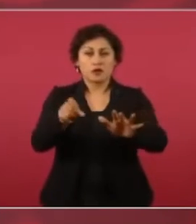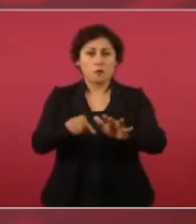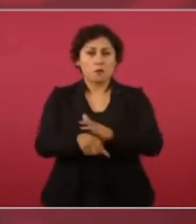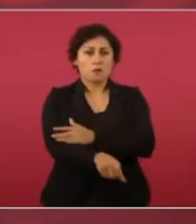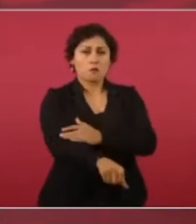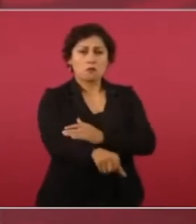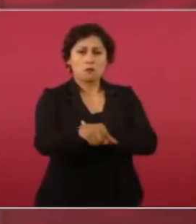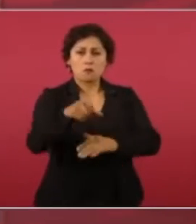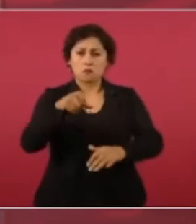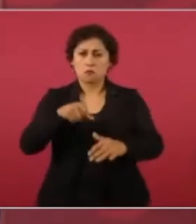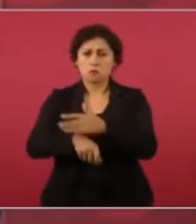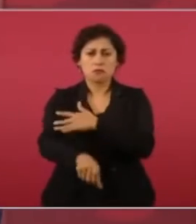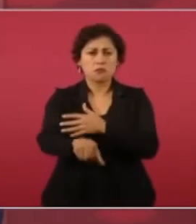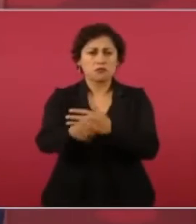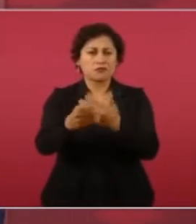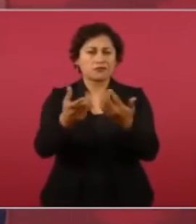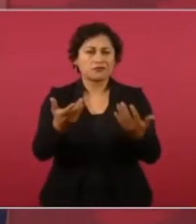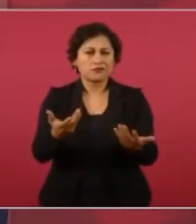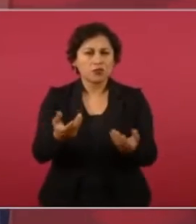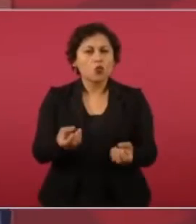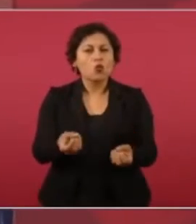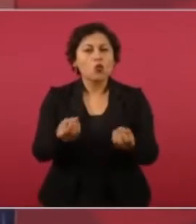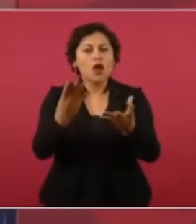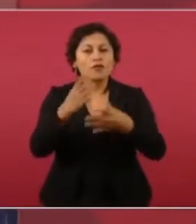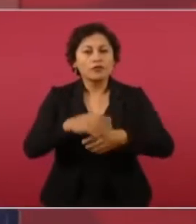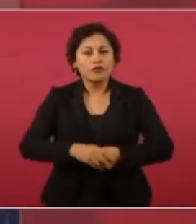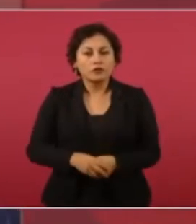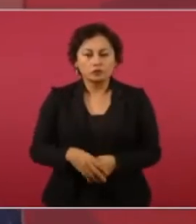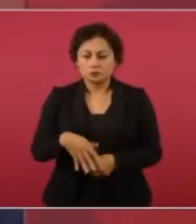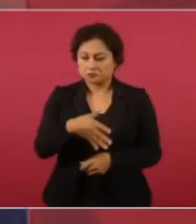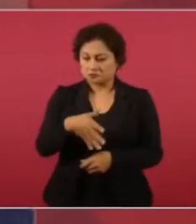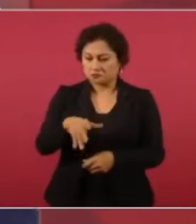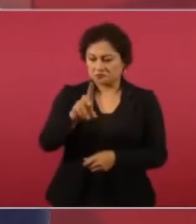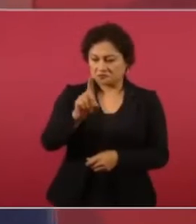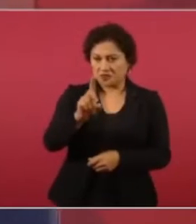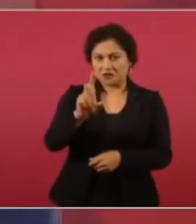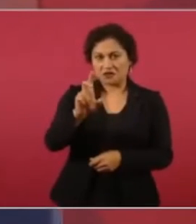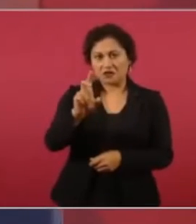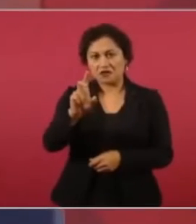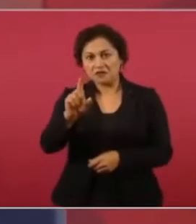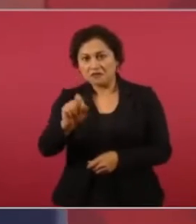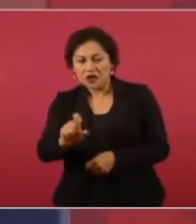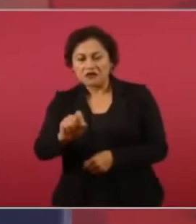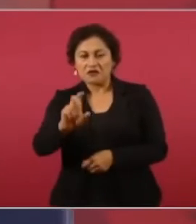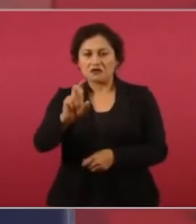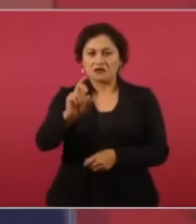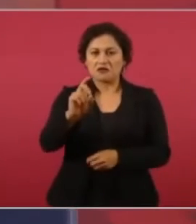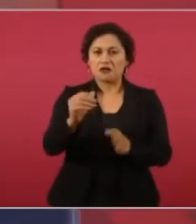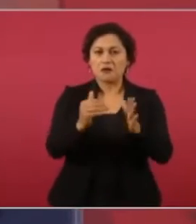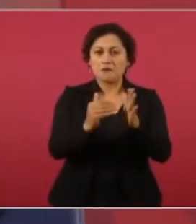Como 20, 30 mil millones de pesos al año.